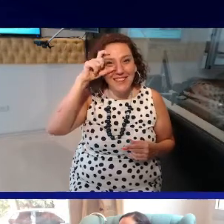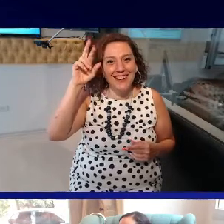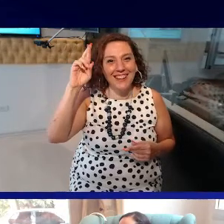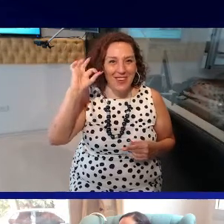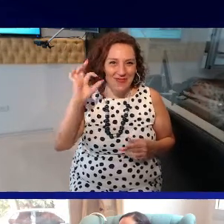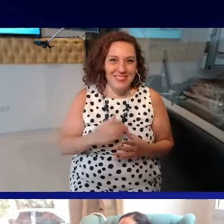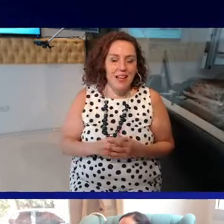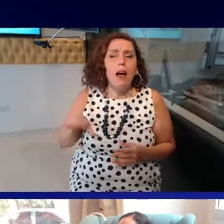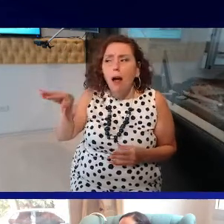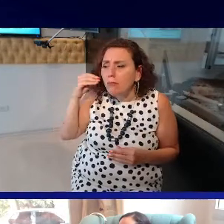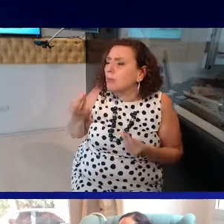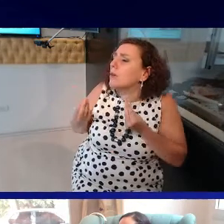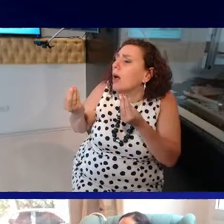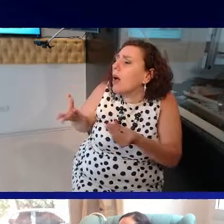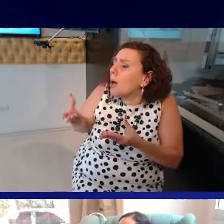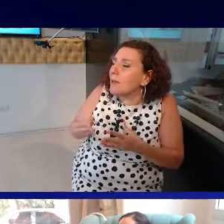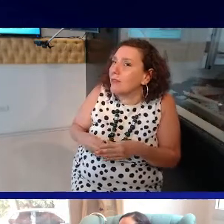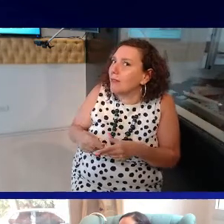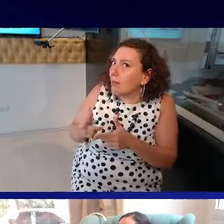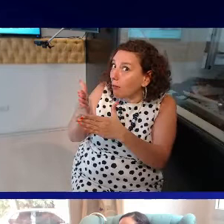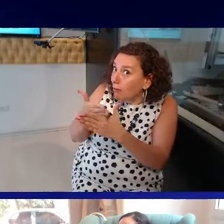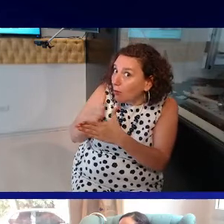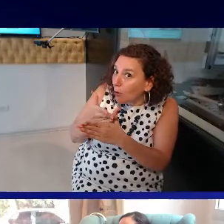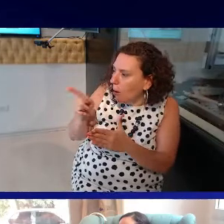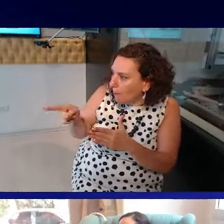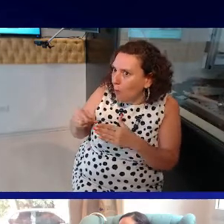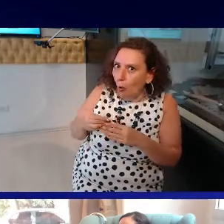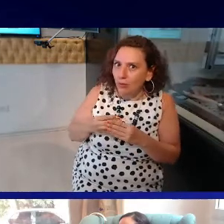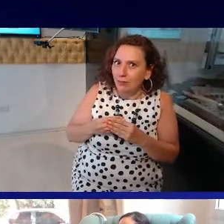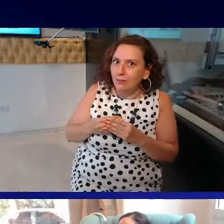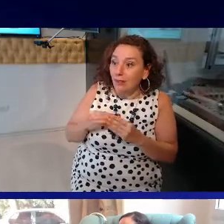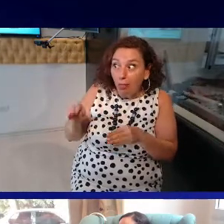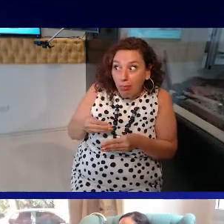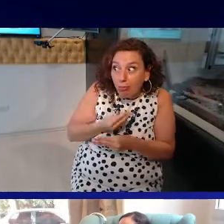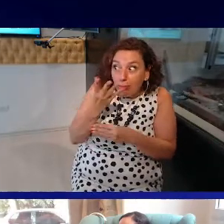¿y qué pasó esta semana entonces con el tema novio? ¿Vos tuviste alguna novedad?